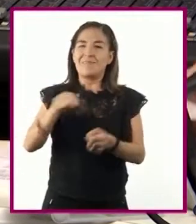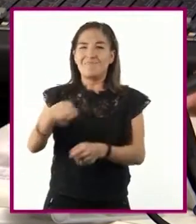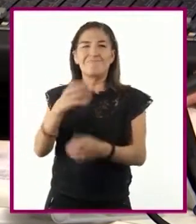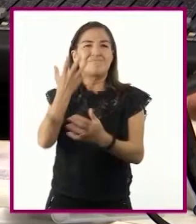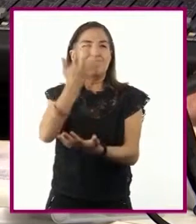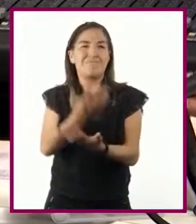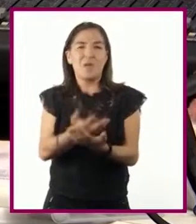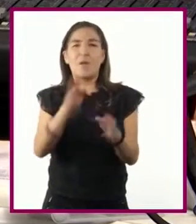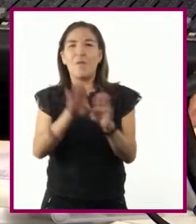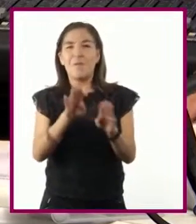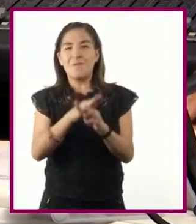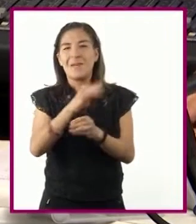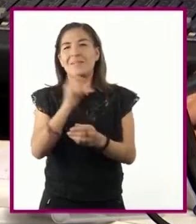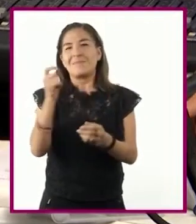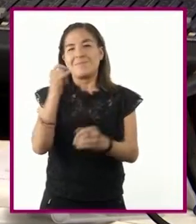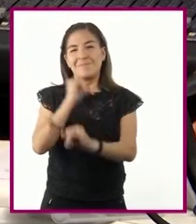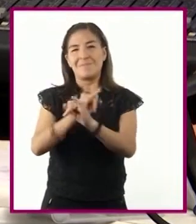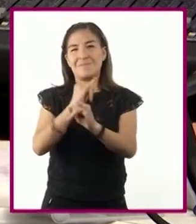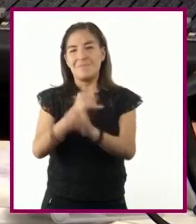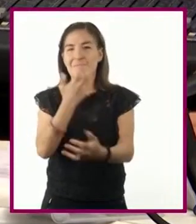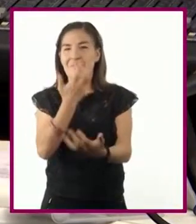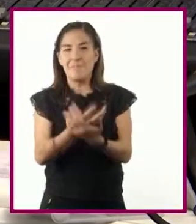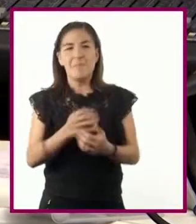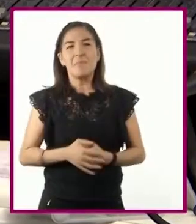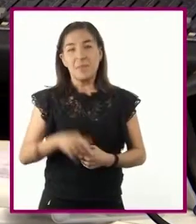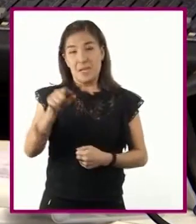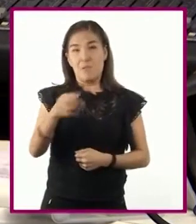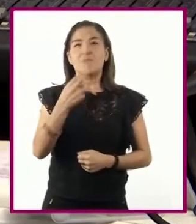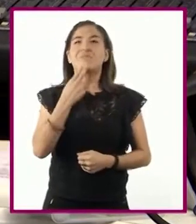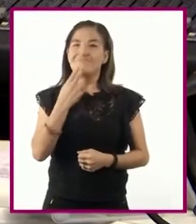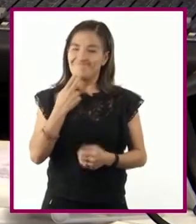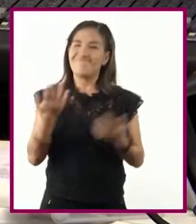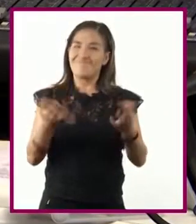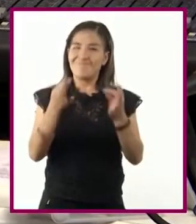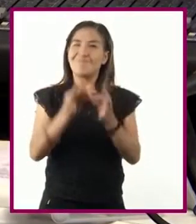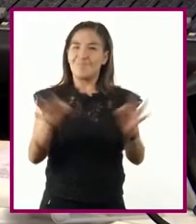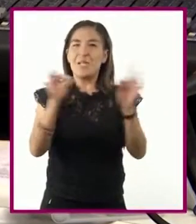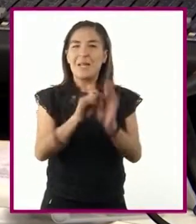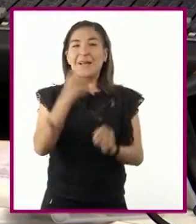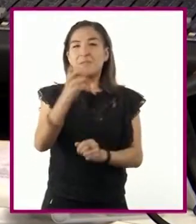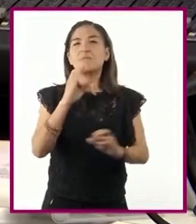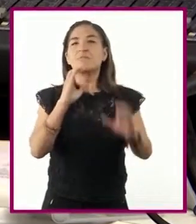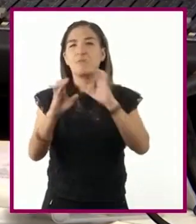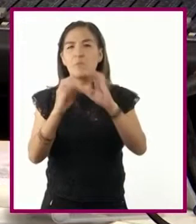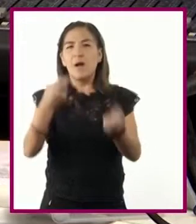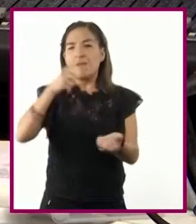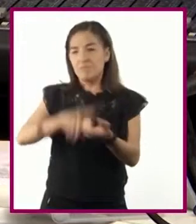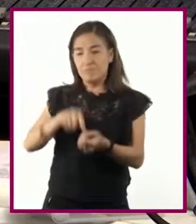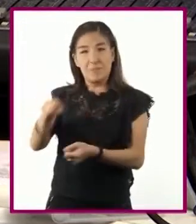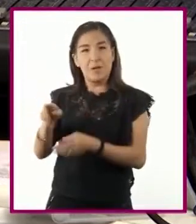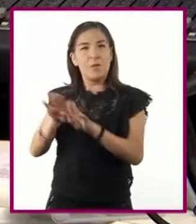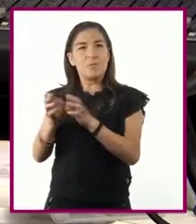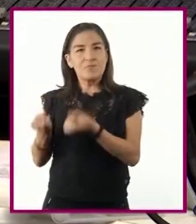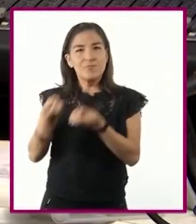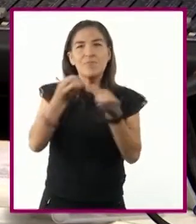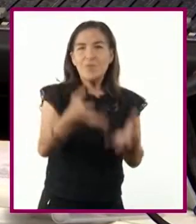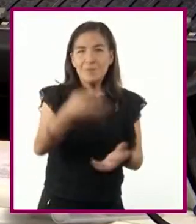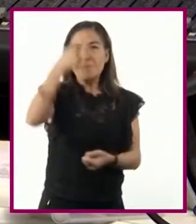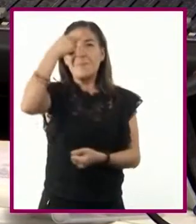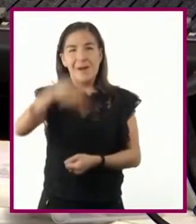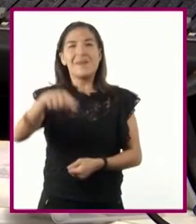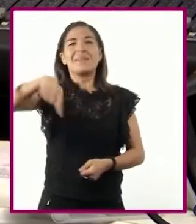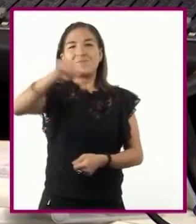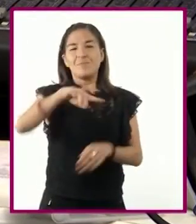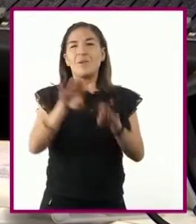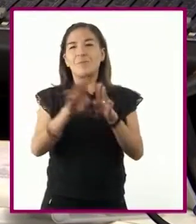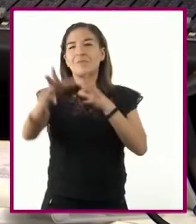digitalizados de la información. Es sumamente útil contar con ellas, pues la comunicación que ofrecen no está condicionada por